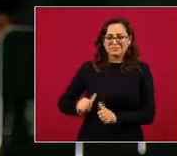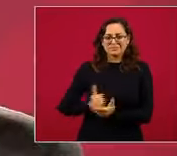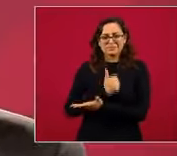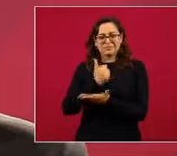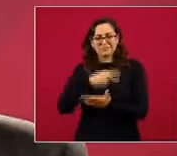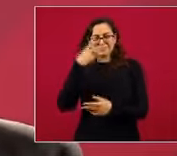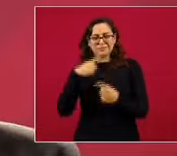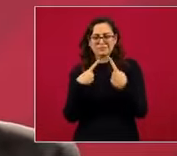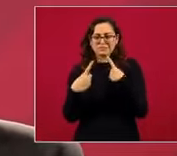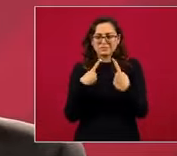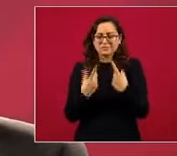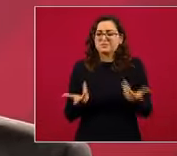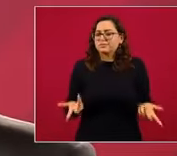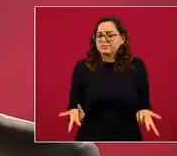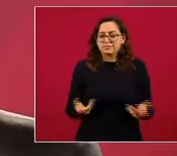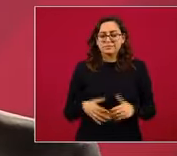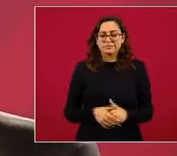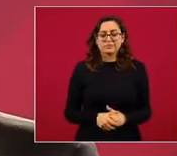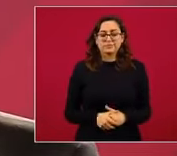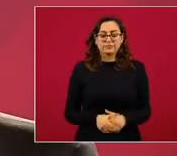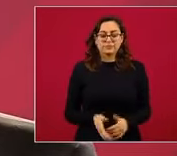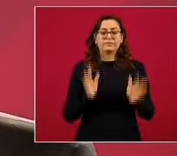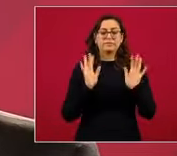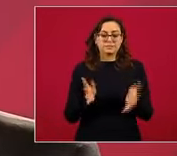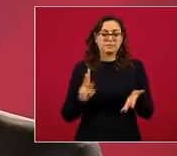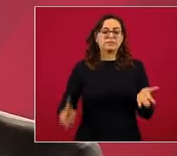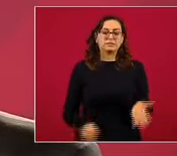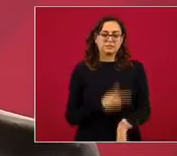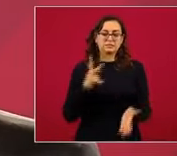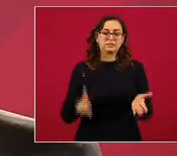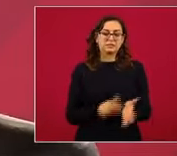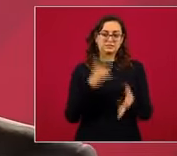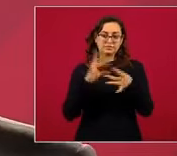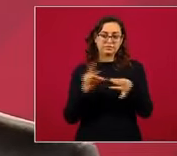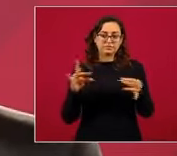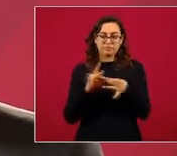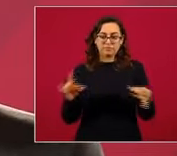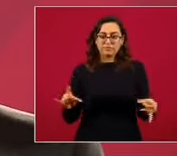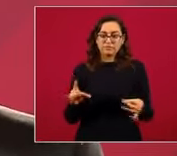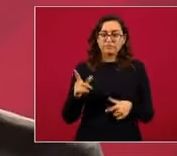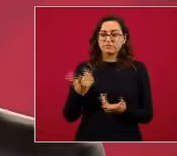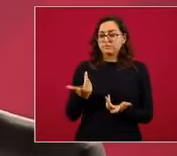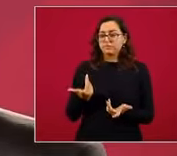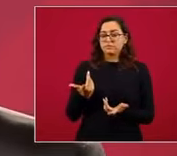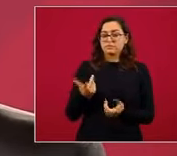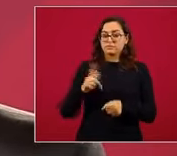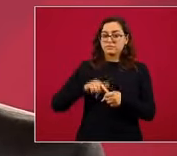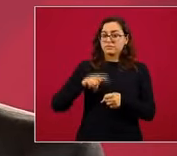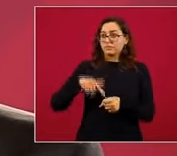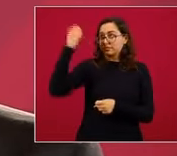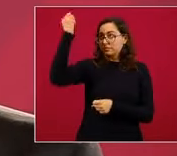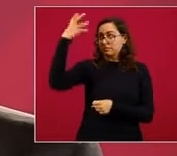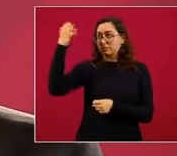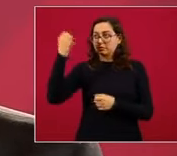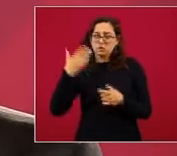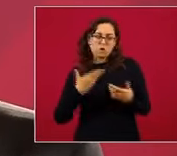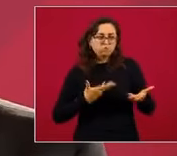de aquí. Como lo hemos dicho en innumerables ocasiones, también el semáforo no se trata de una negociación. El semáforo es un instrumento